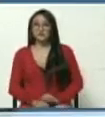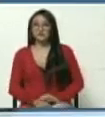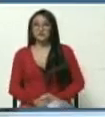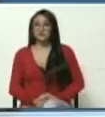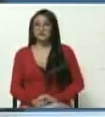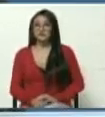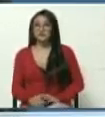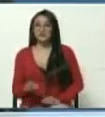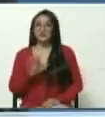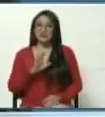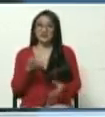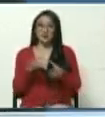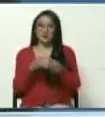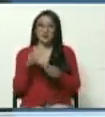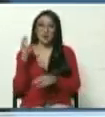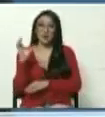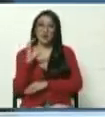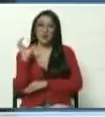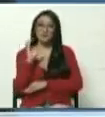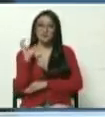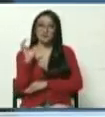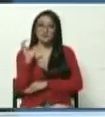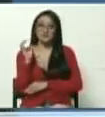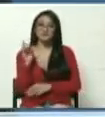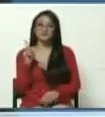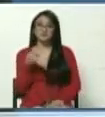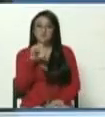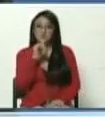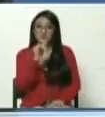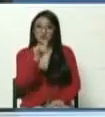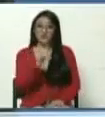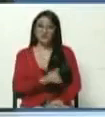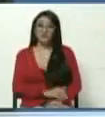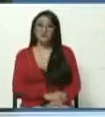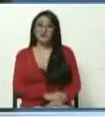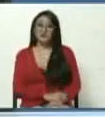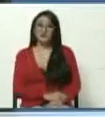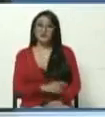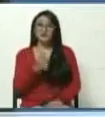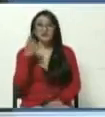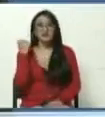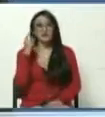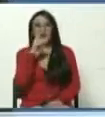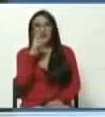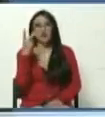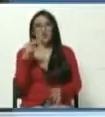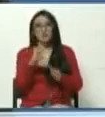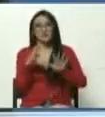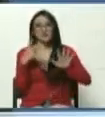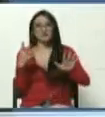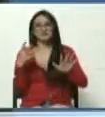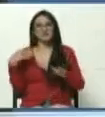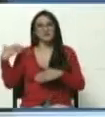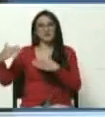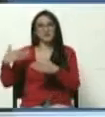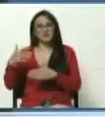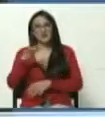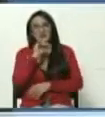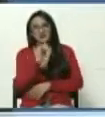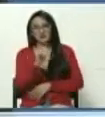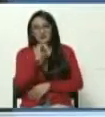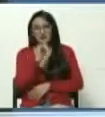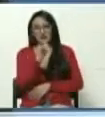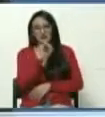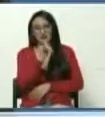del campo colombiano. También quiero informar, desde el año 2019 hemos venido denunciando